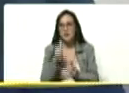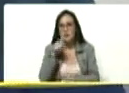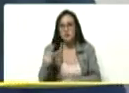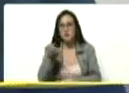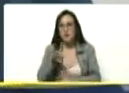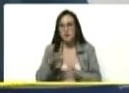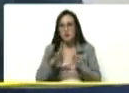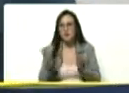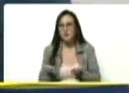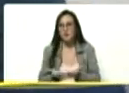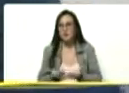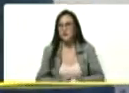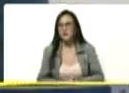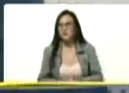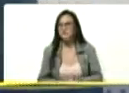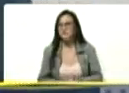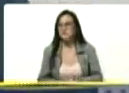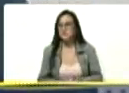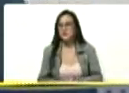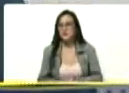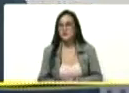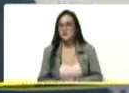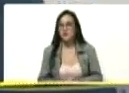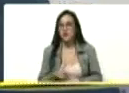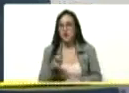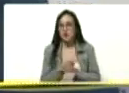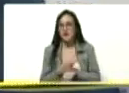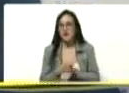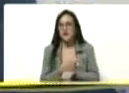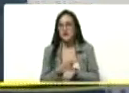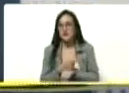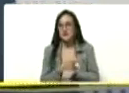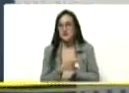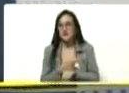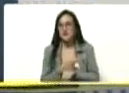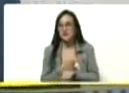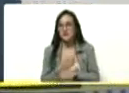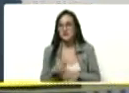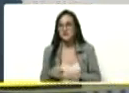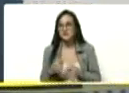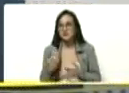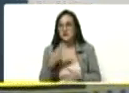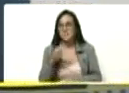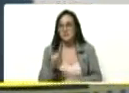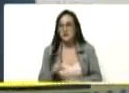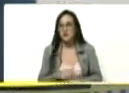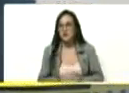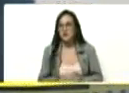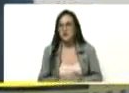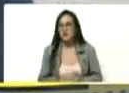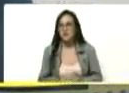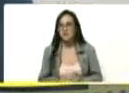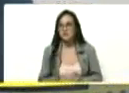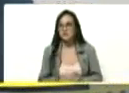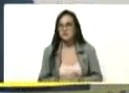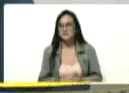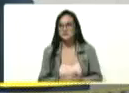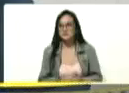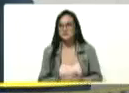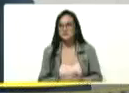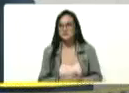mundo, aun cuando hayan gobiernos que se sometan al imperio yanqui, los pueblos están